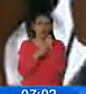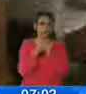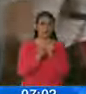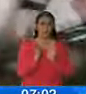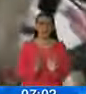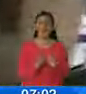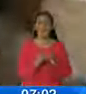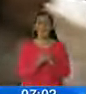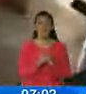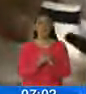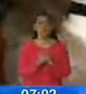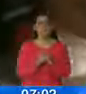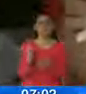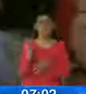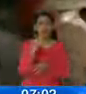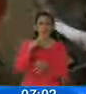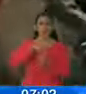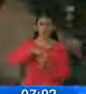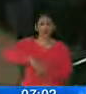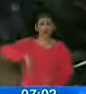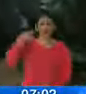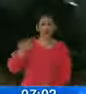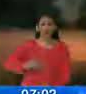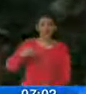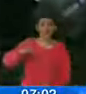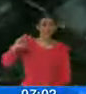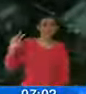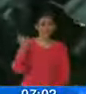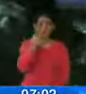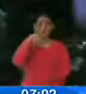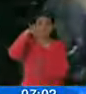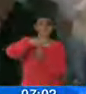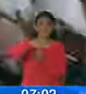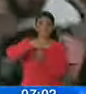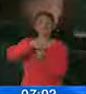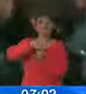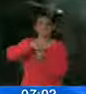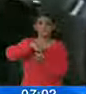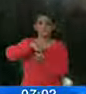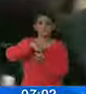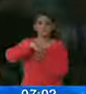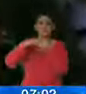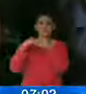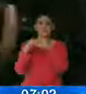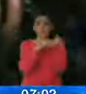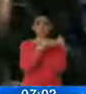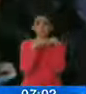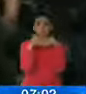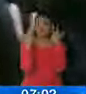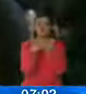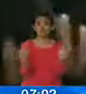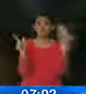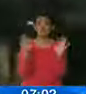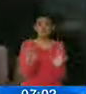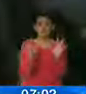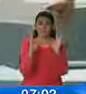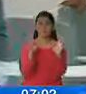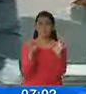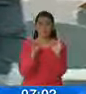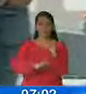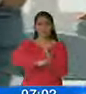inconvenientes. Habrá segunda vuelta, y en esa segunda vuelta la democracia, la libertad